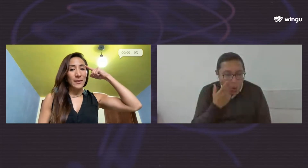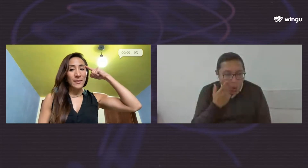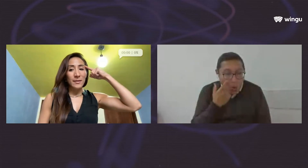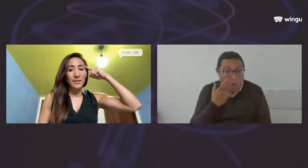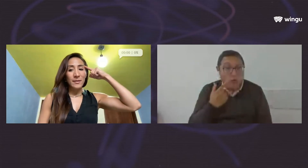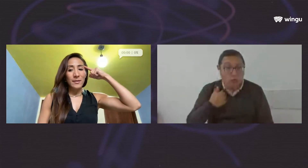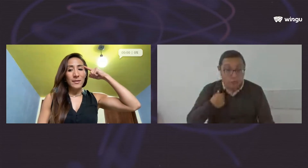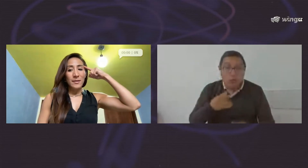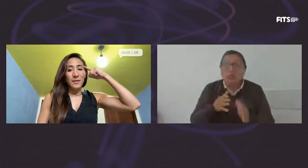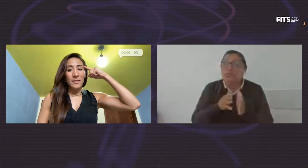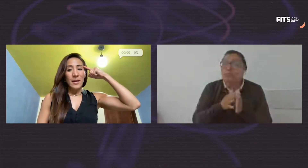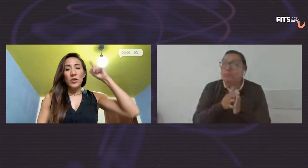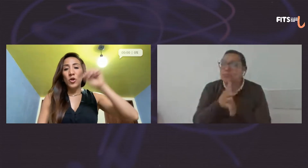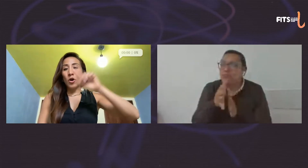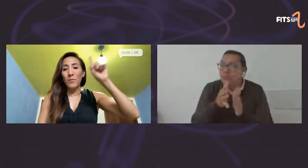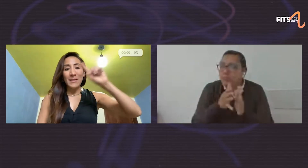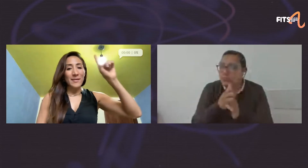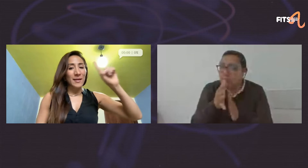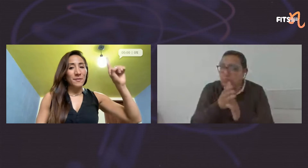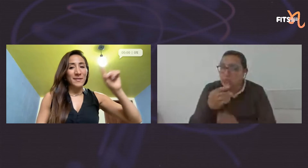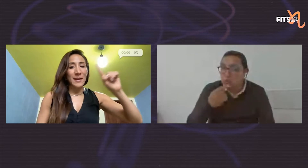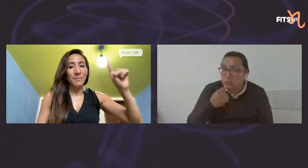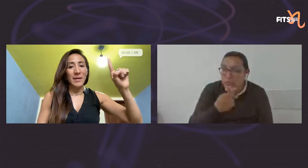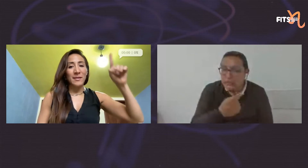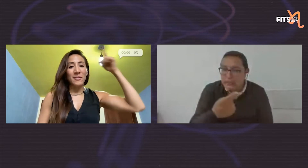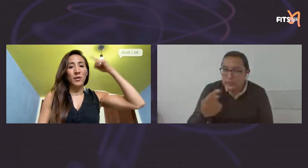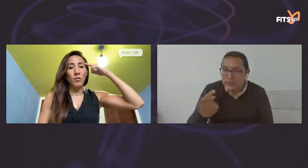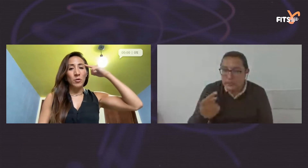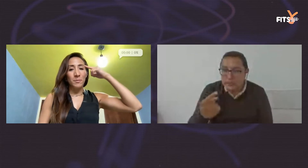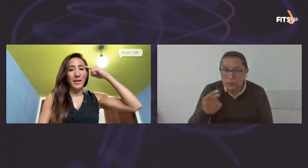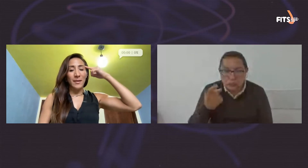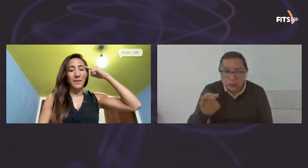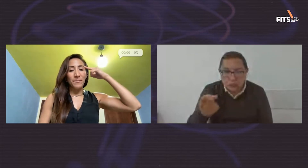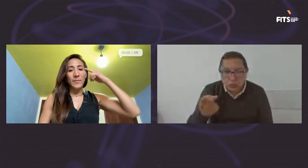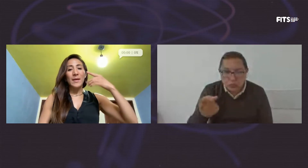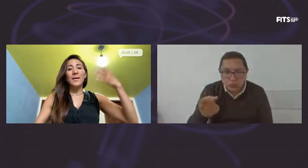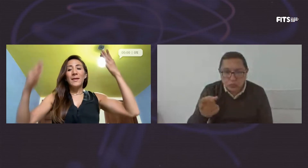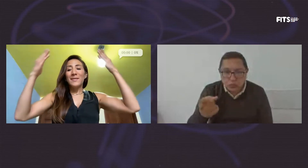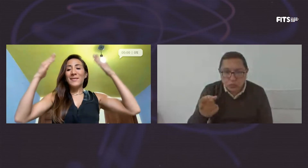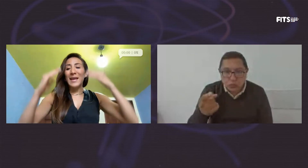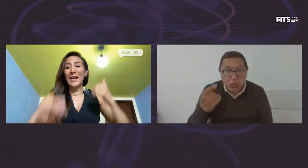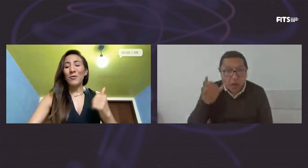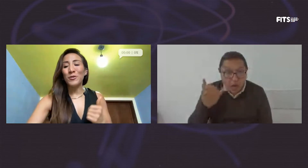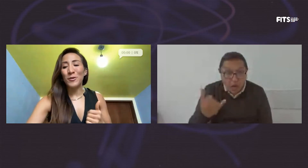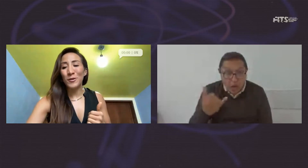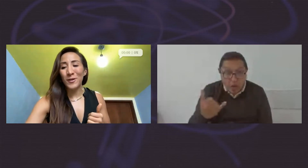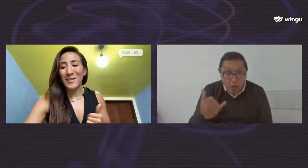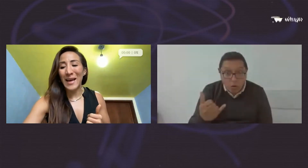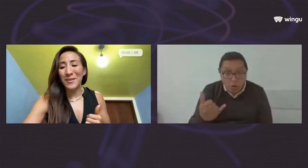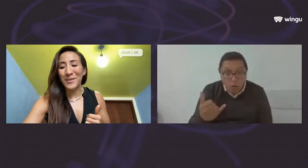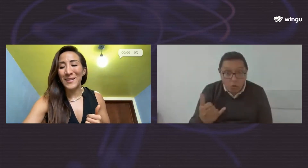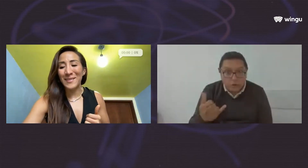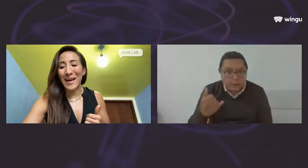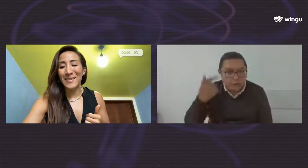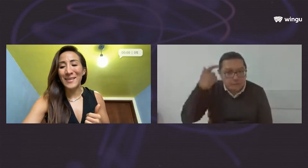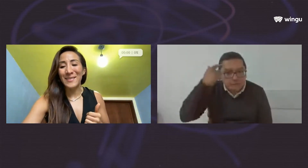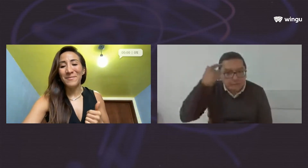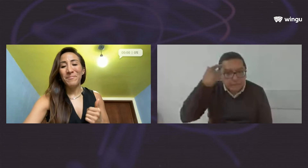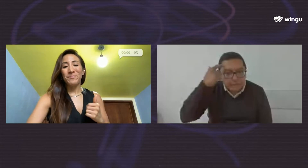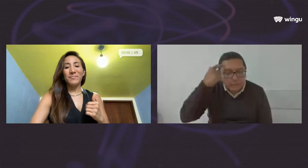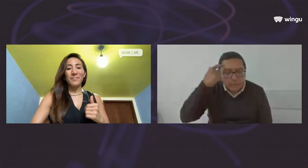mente. No lo vas a hacer físicamente, solo en tu mente. Cierra los ojos ahí donde